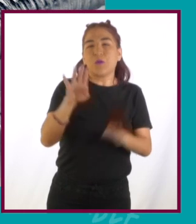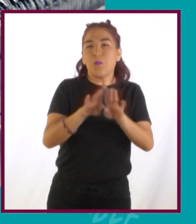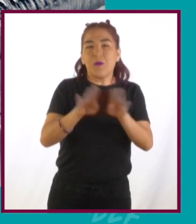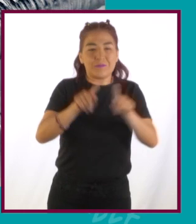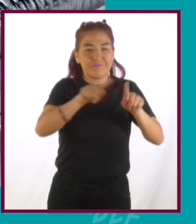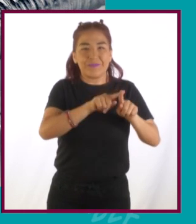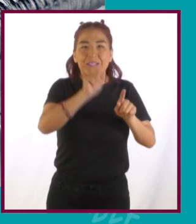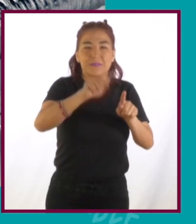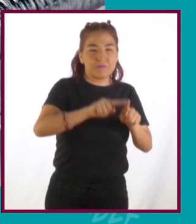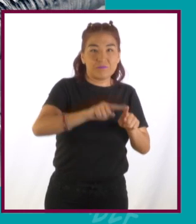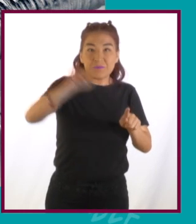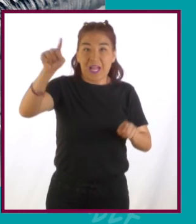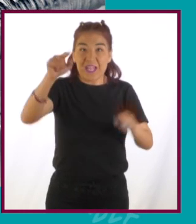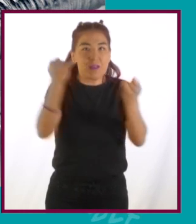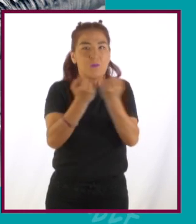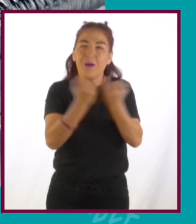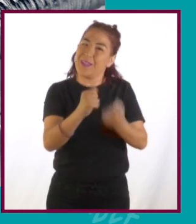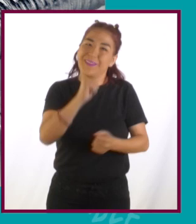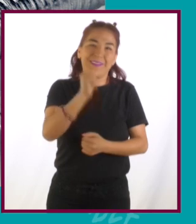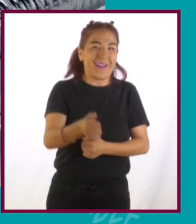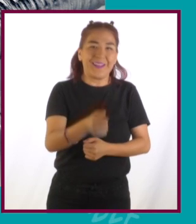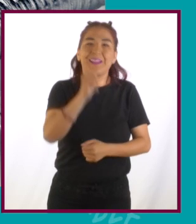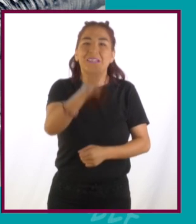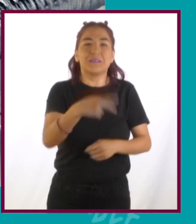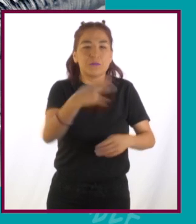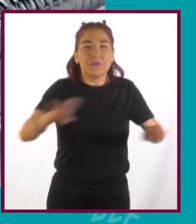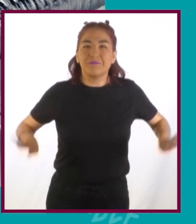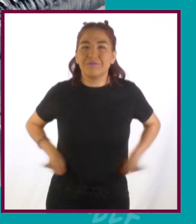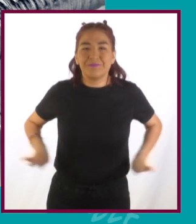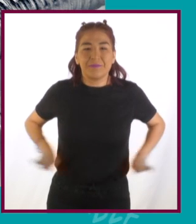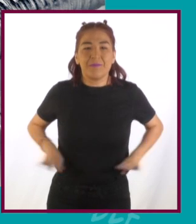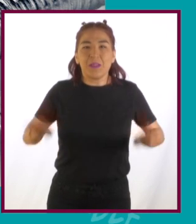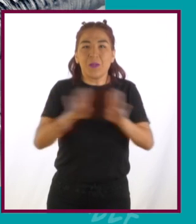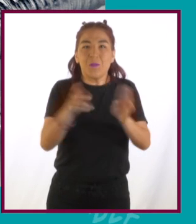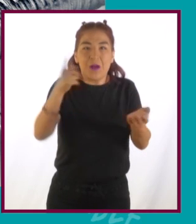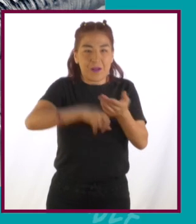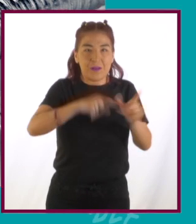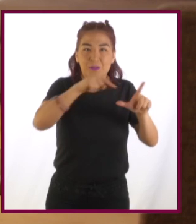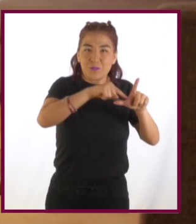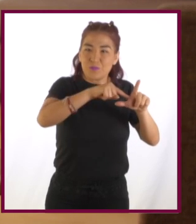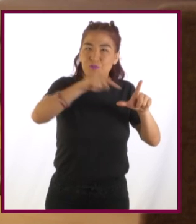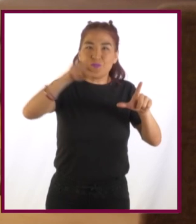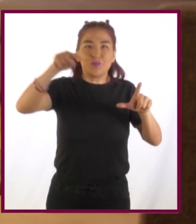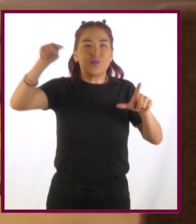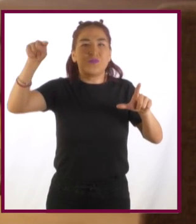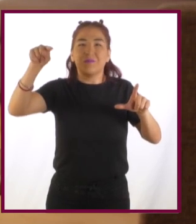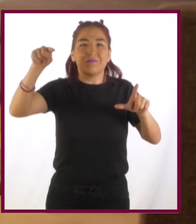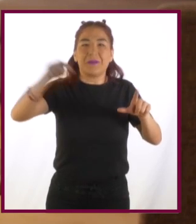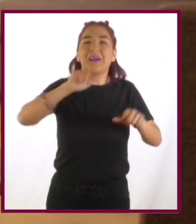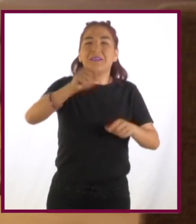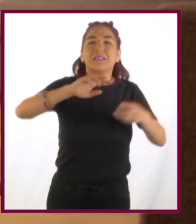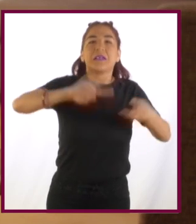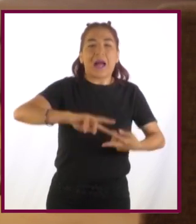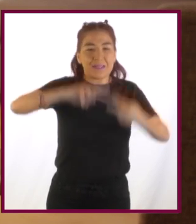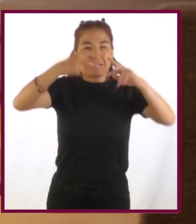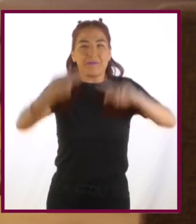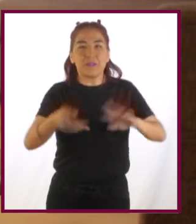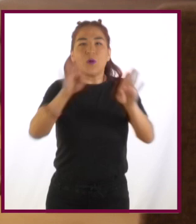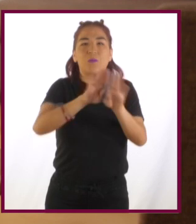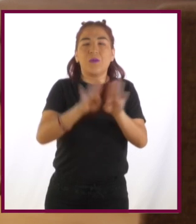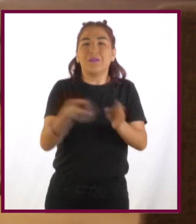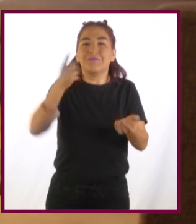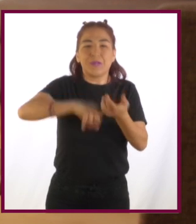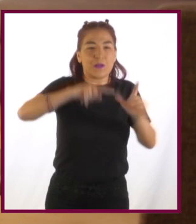como no lineales. Un modelo no lineal no tendría un comportamiento de línea recta en el gráfico, sino un